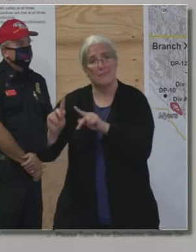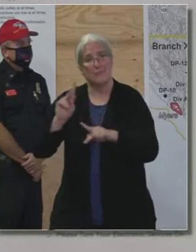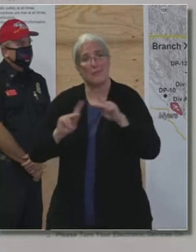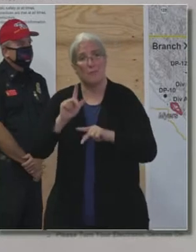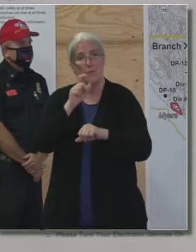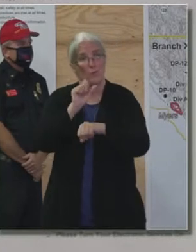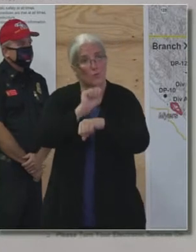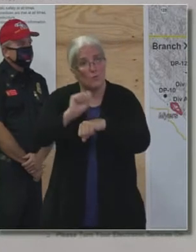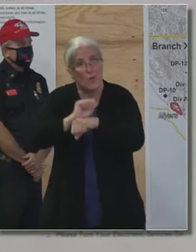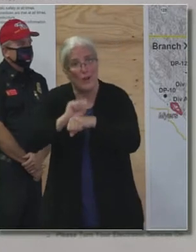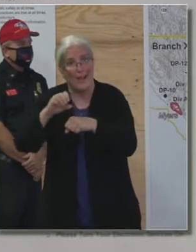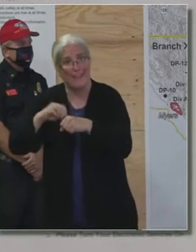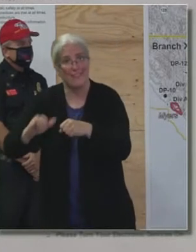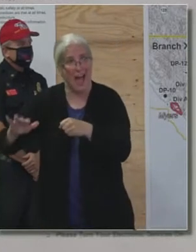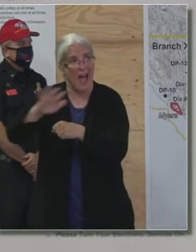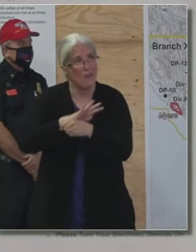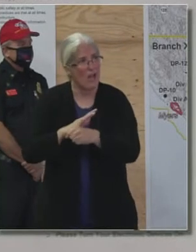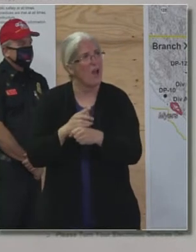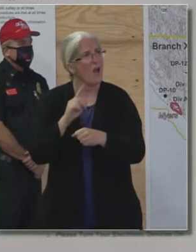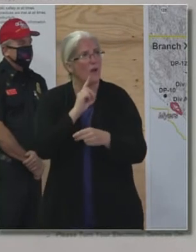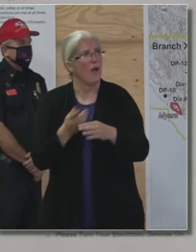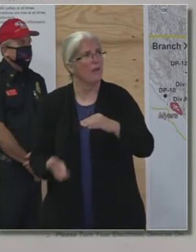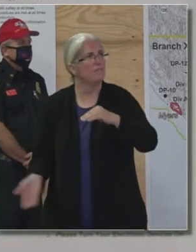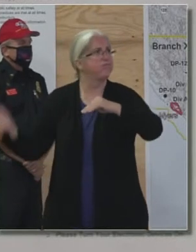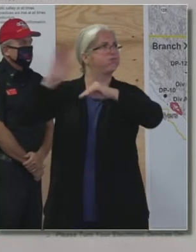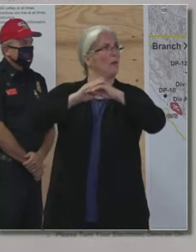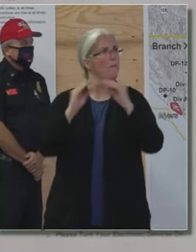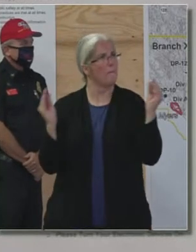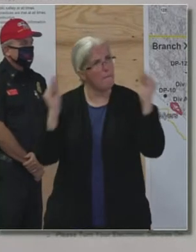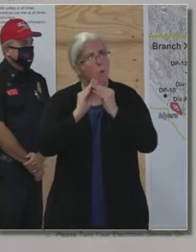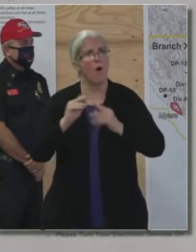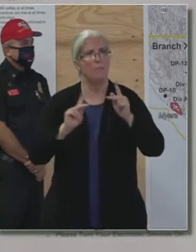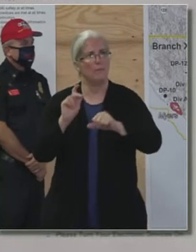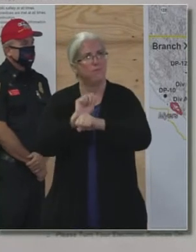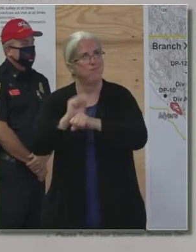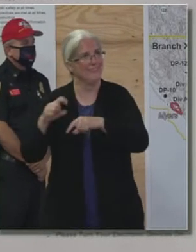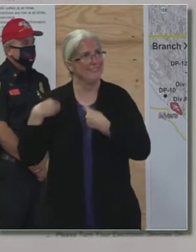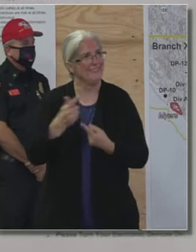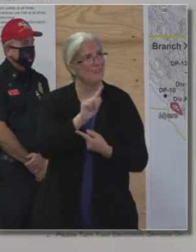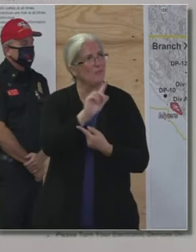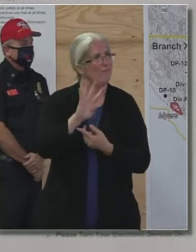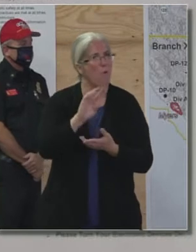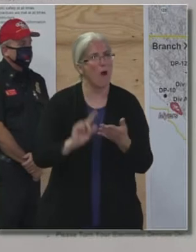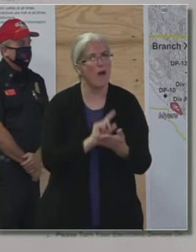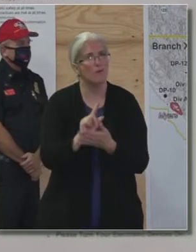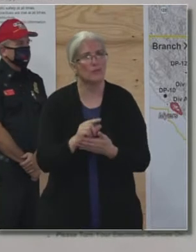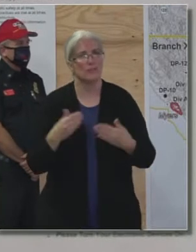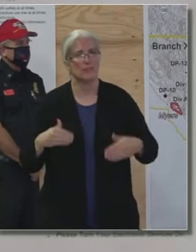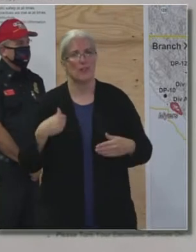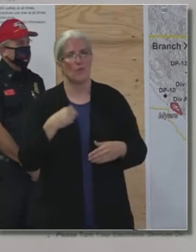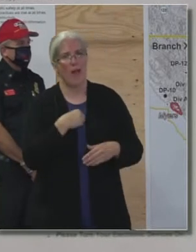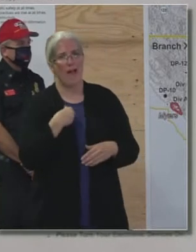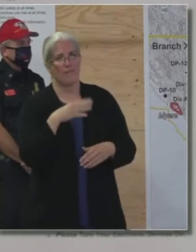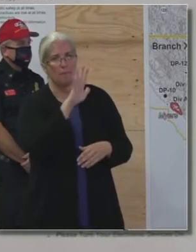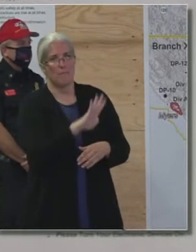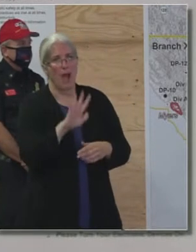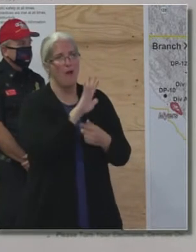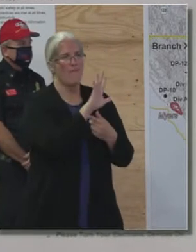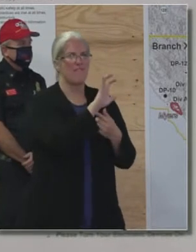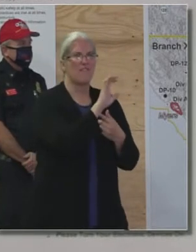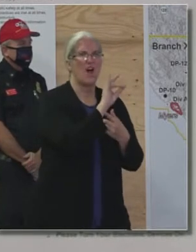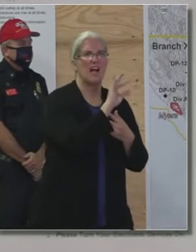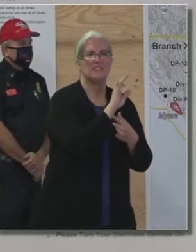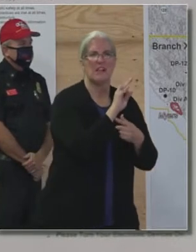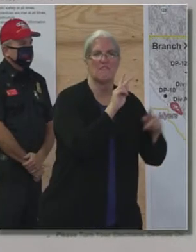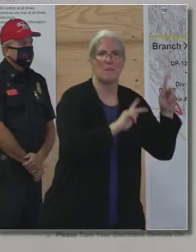horas afortunadamente no hemos perdido ningún personal tenemos 2400 personal de 1.587 ayer